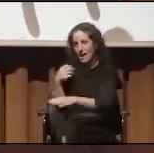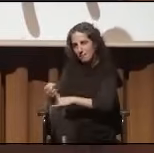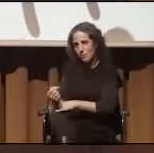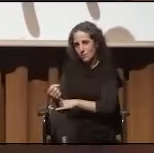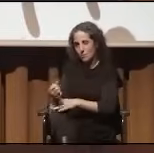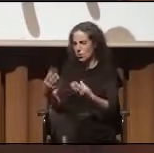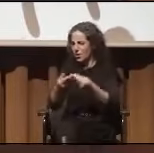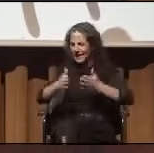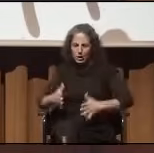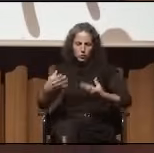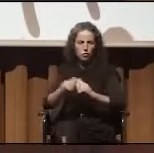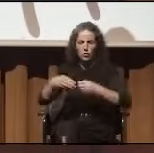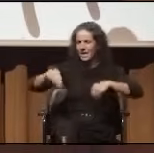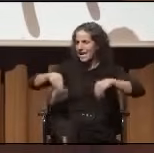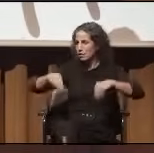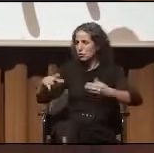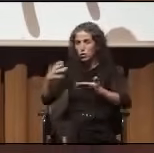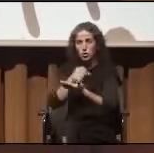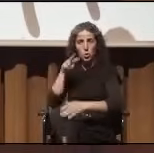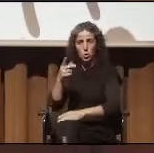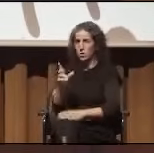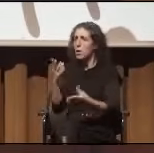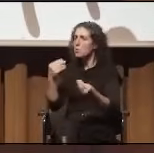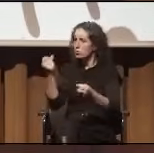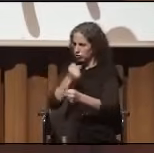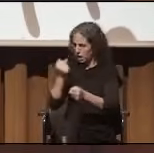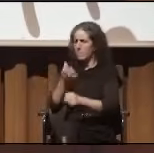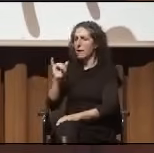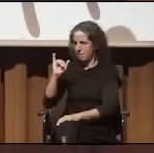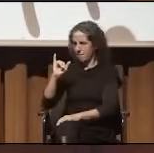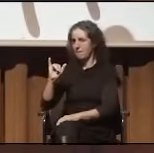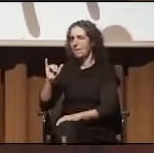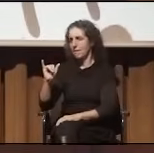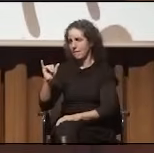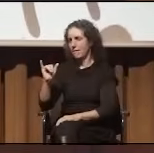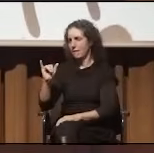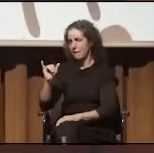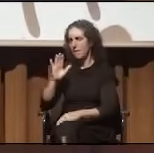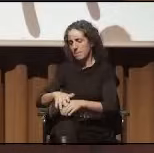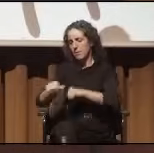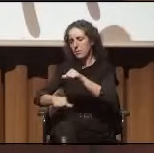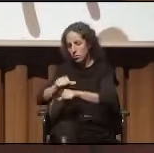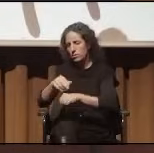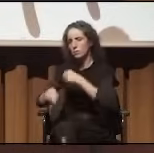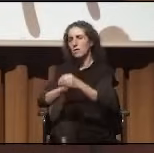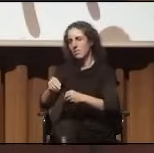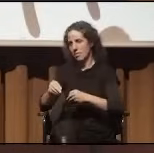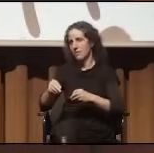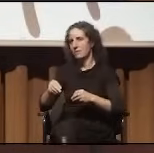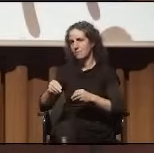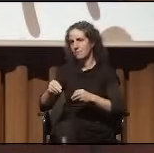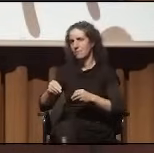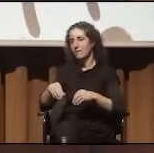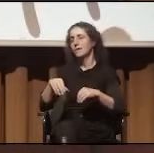nietos. O sea, todo eso no se ve ahí. Hay mucho trabajo detrás para ir haciendo todo ese proceso, ¿no? Está resumido y